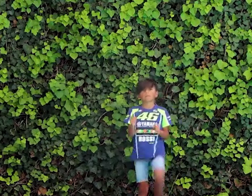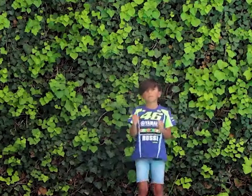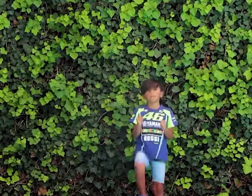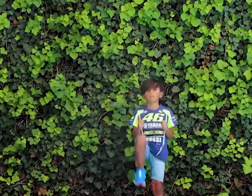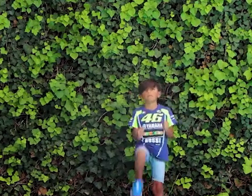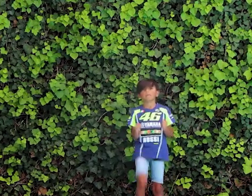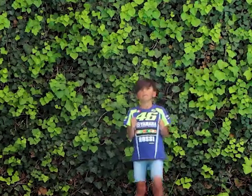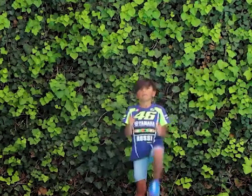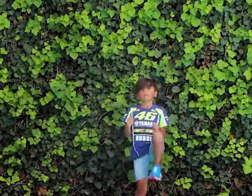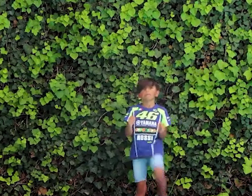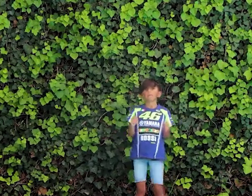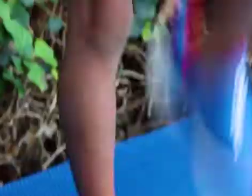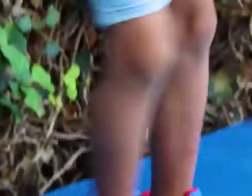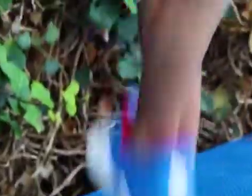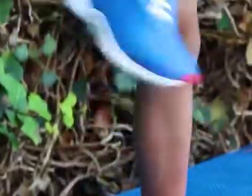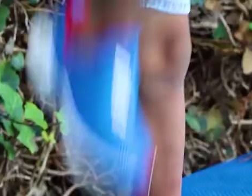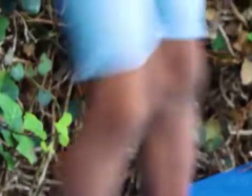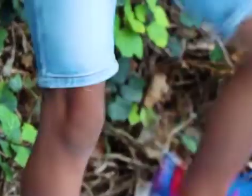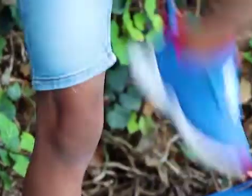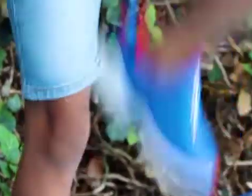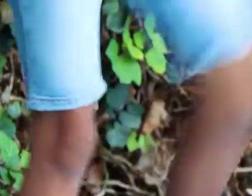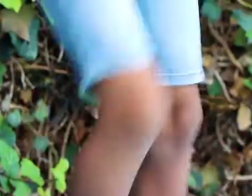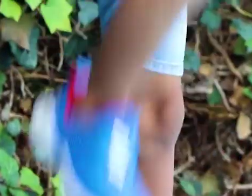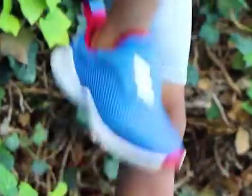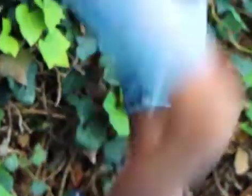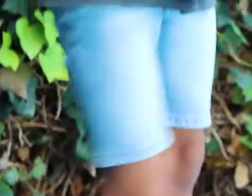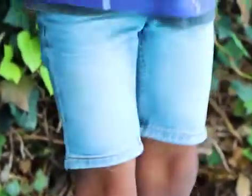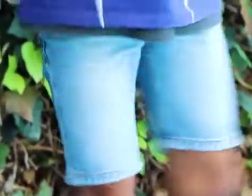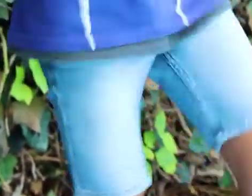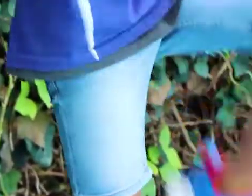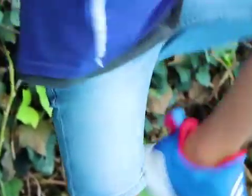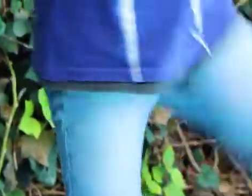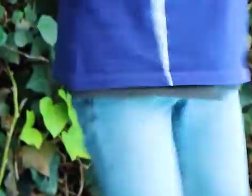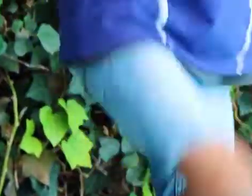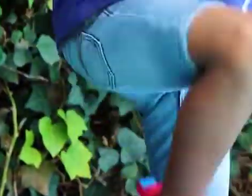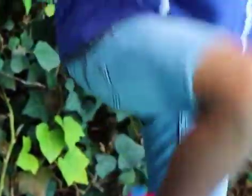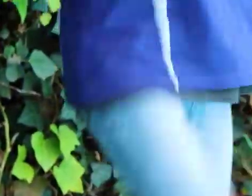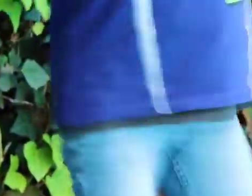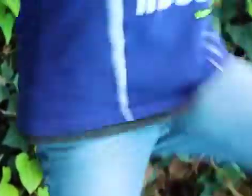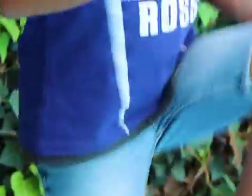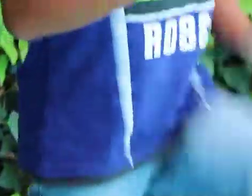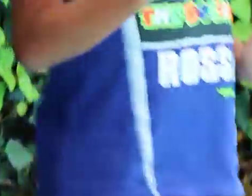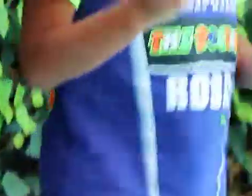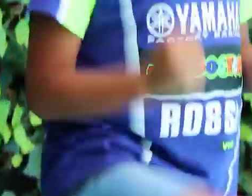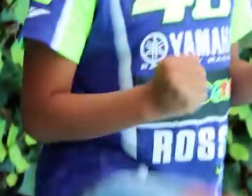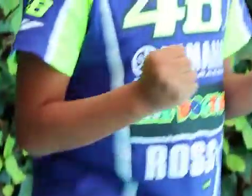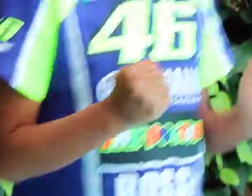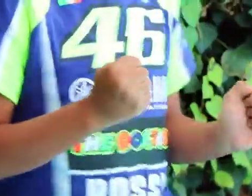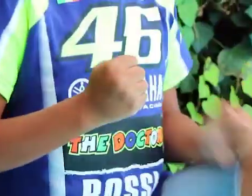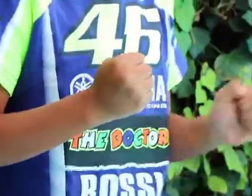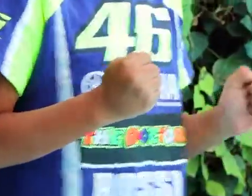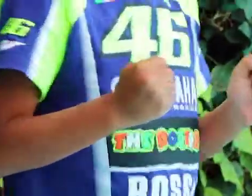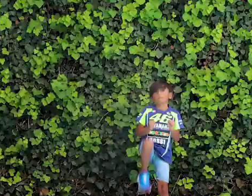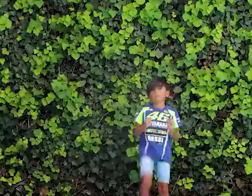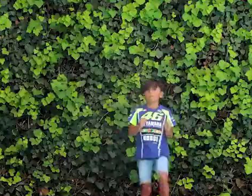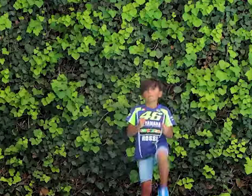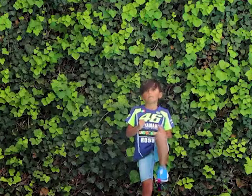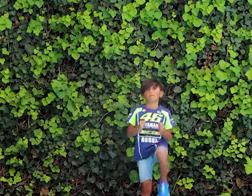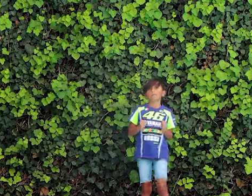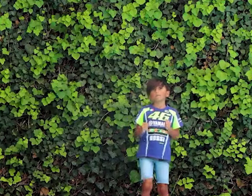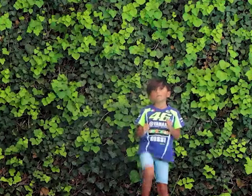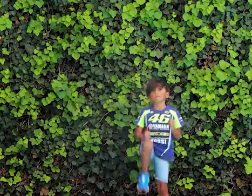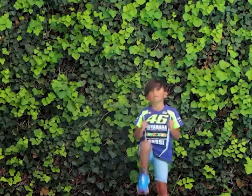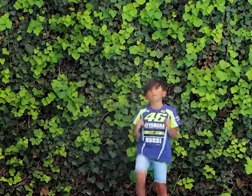Controlen su movimiento. Muy bien. Respira. Arriba, rodillas. Arriba. Que